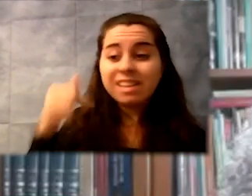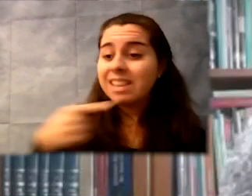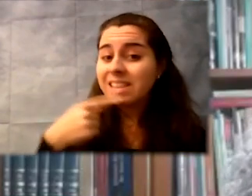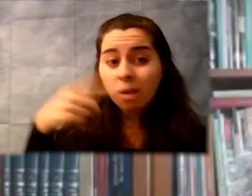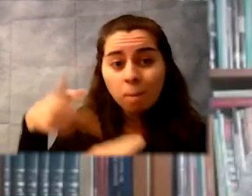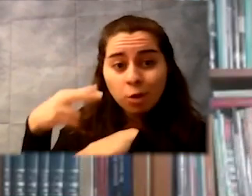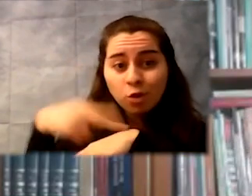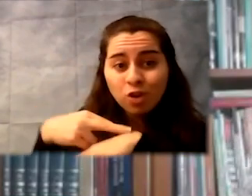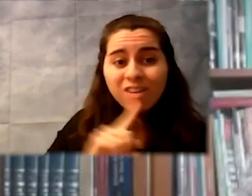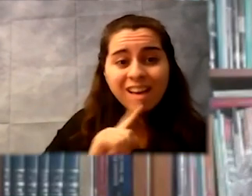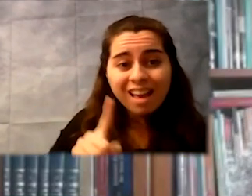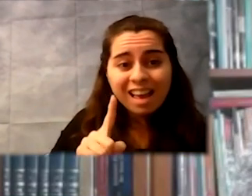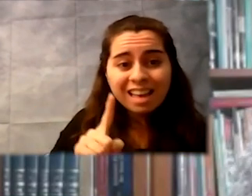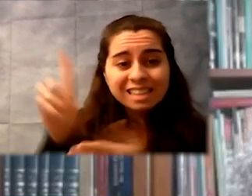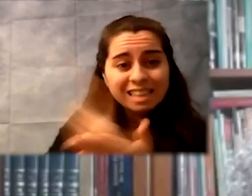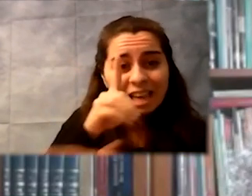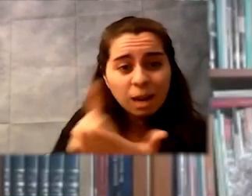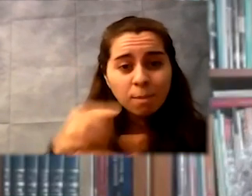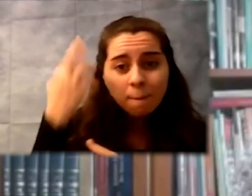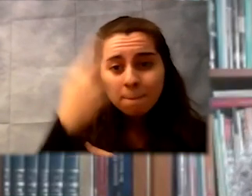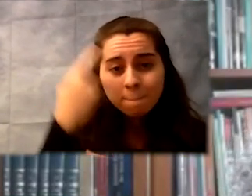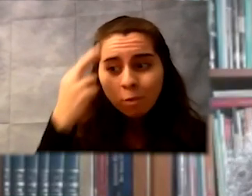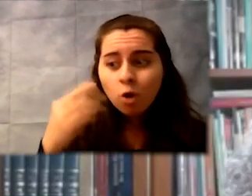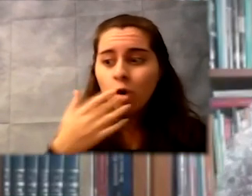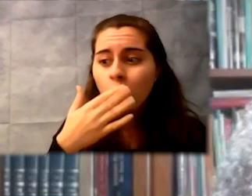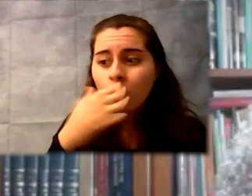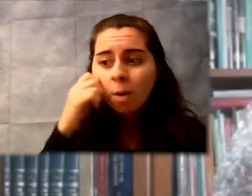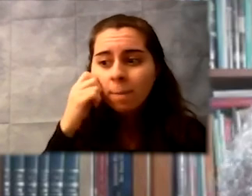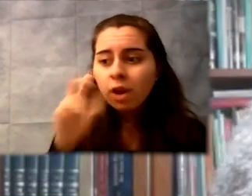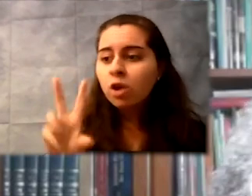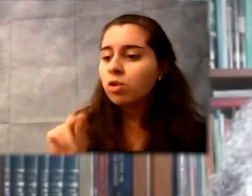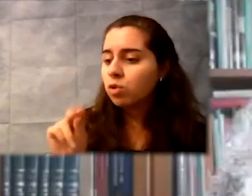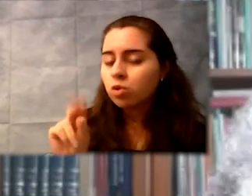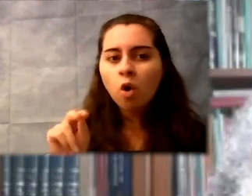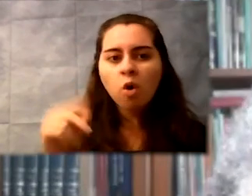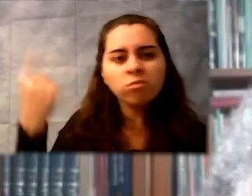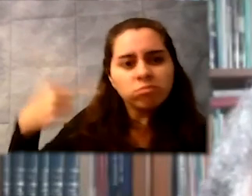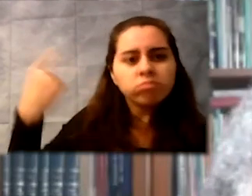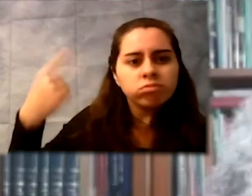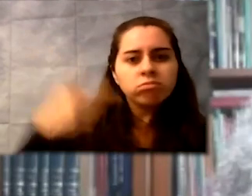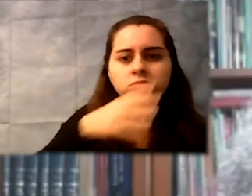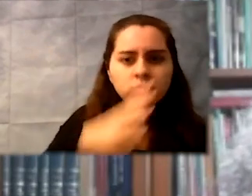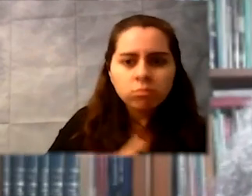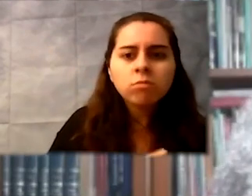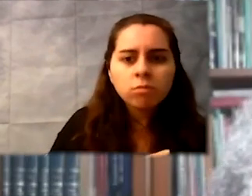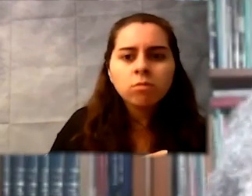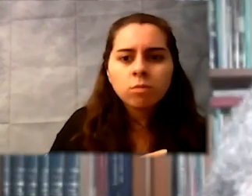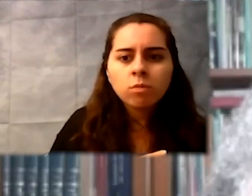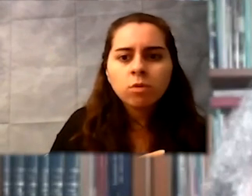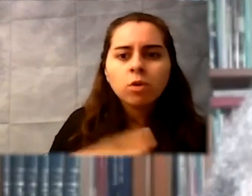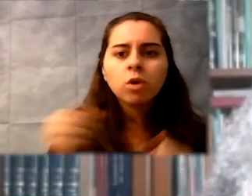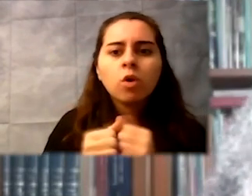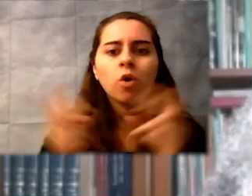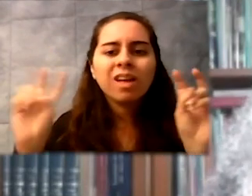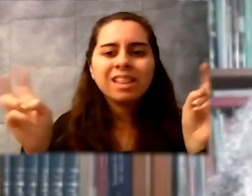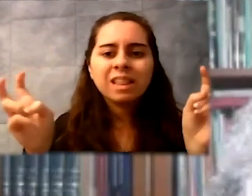pueblo racista. Y eso estaba ahí sobre la mesa en esas discusiones y nos azotaba a las mujeres que nos estábamos organizando desde los temas de los